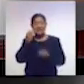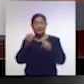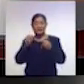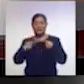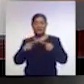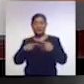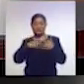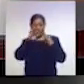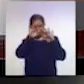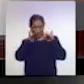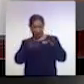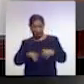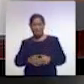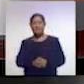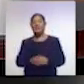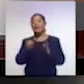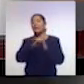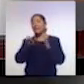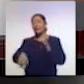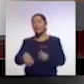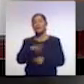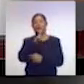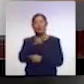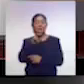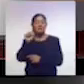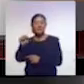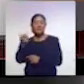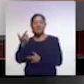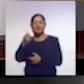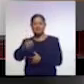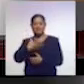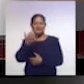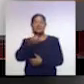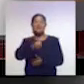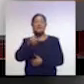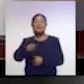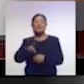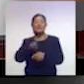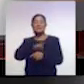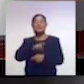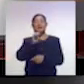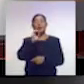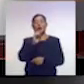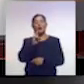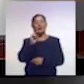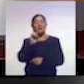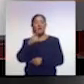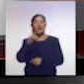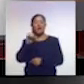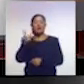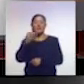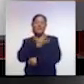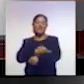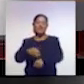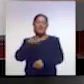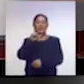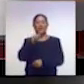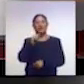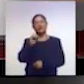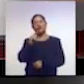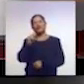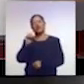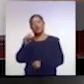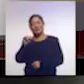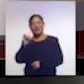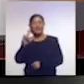personas. Gracias. Por ejemplo, Rodri Sánchez nos escribió saludos desde Oregón a mi familia que está en Atotonilco. Gracias